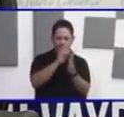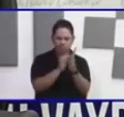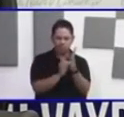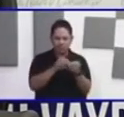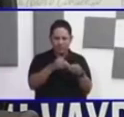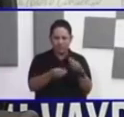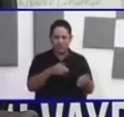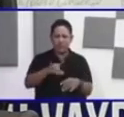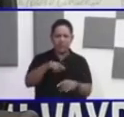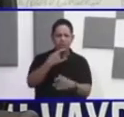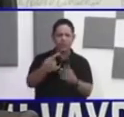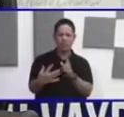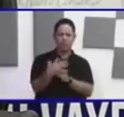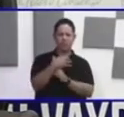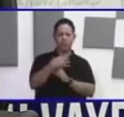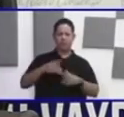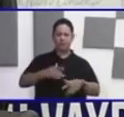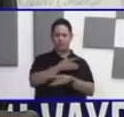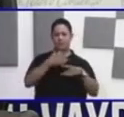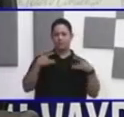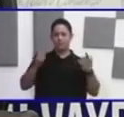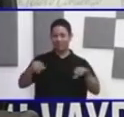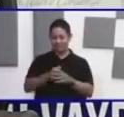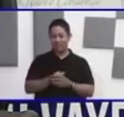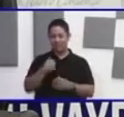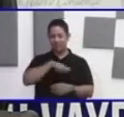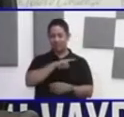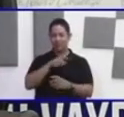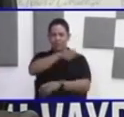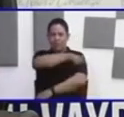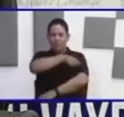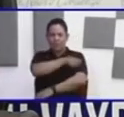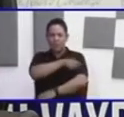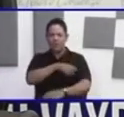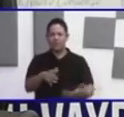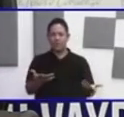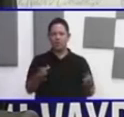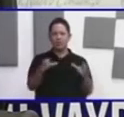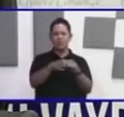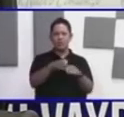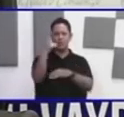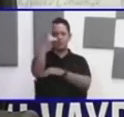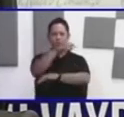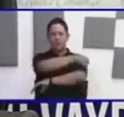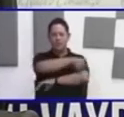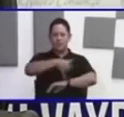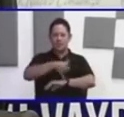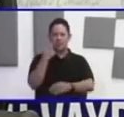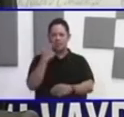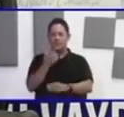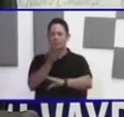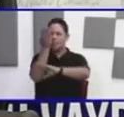comité, le dijimos a la Sociedad Colombiana de Arquitectos que por qué no piensan, en vez de proponer esa puerta en